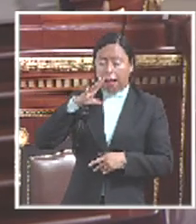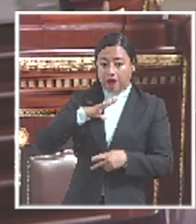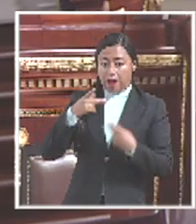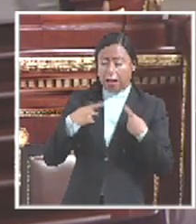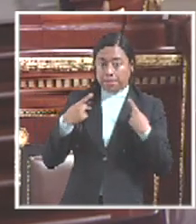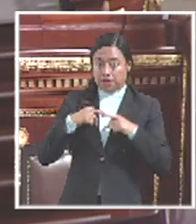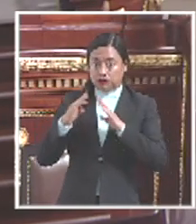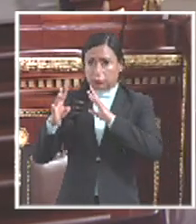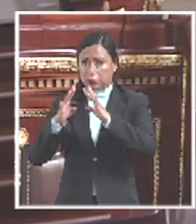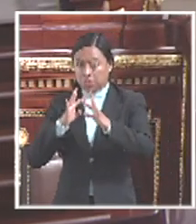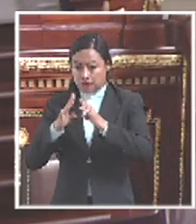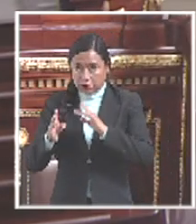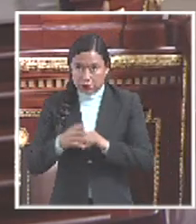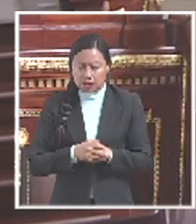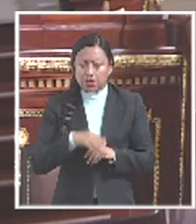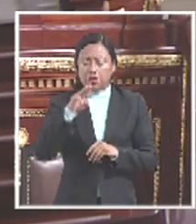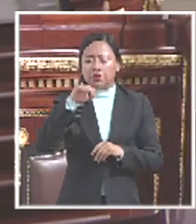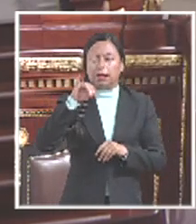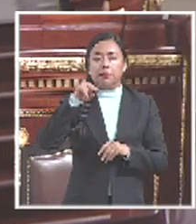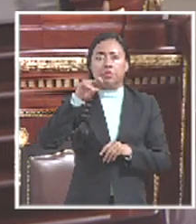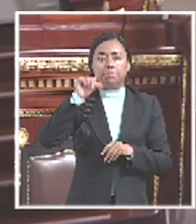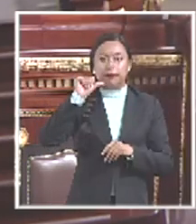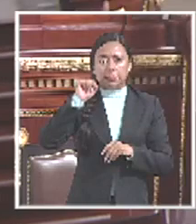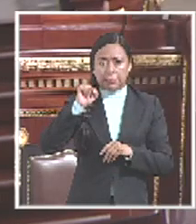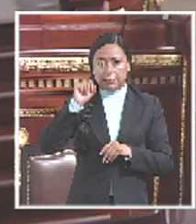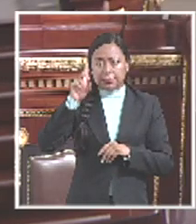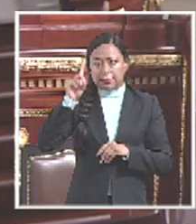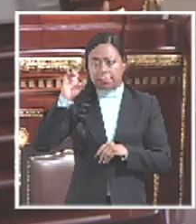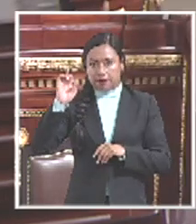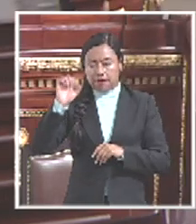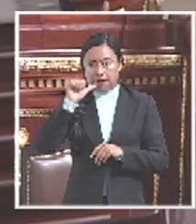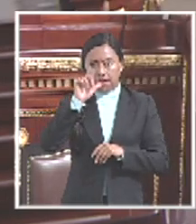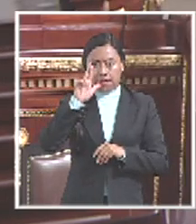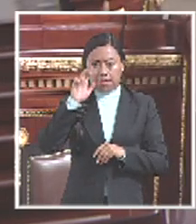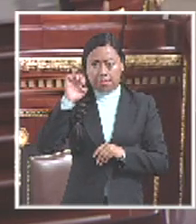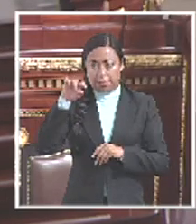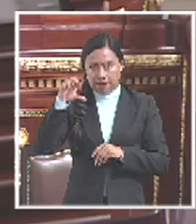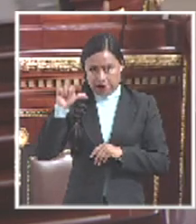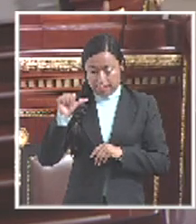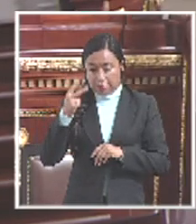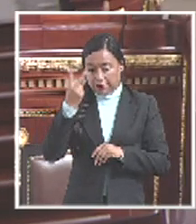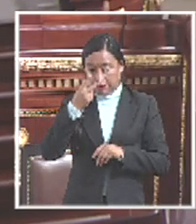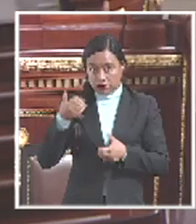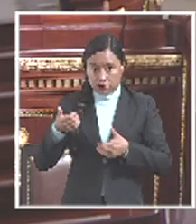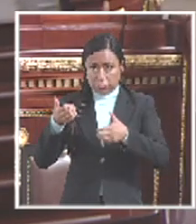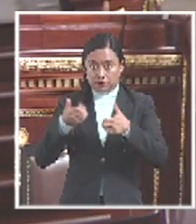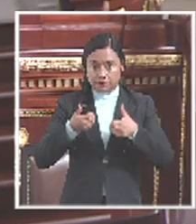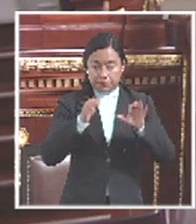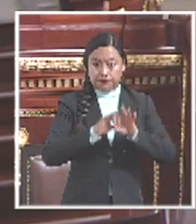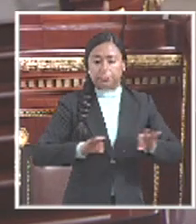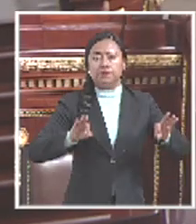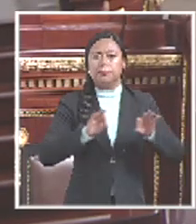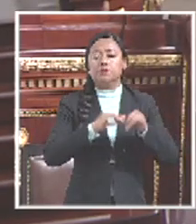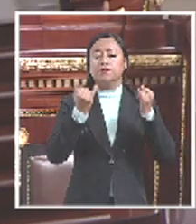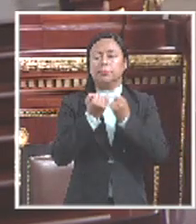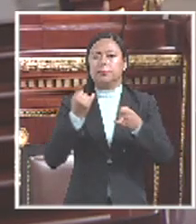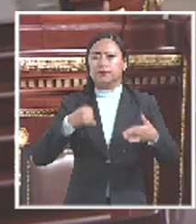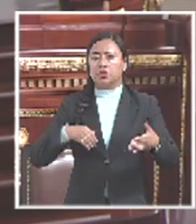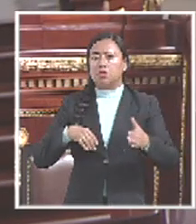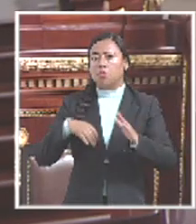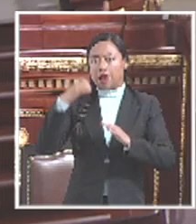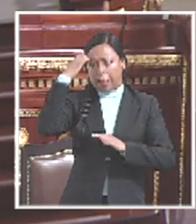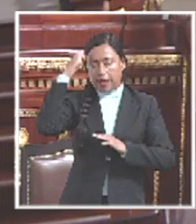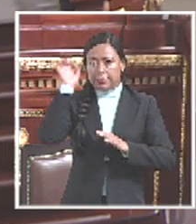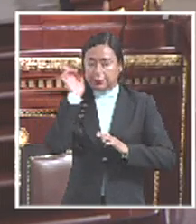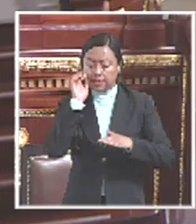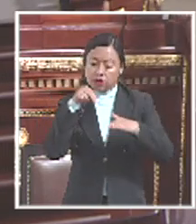la calzada Minas de Arena, de ambas vialidades, y la estación del Metro Observatorio con